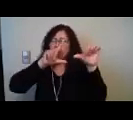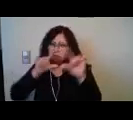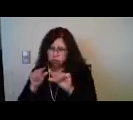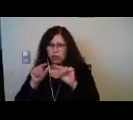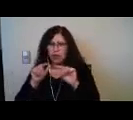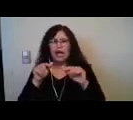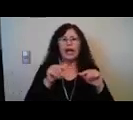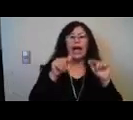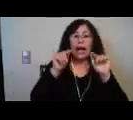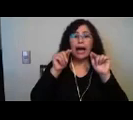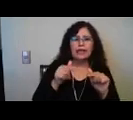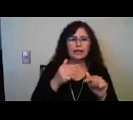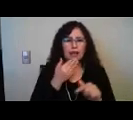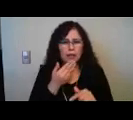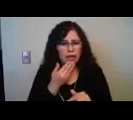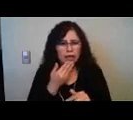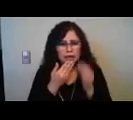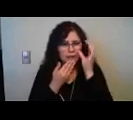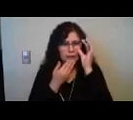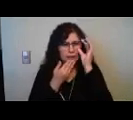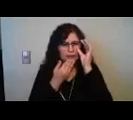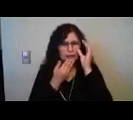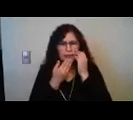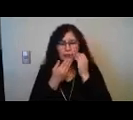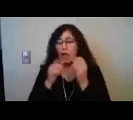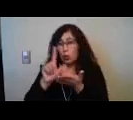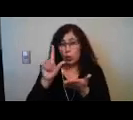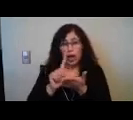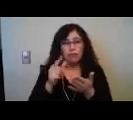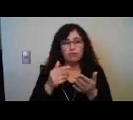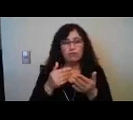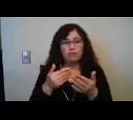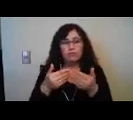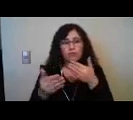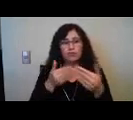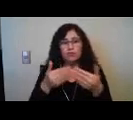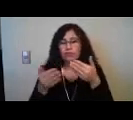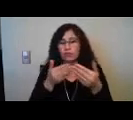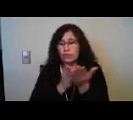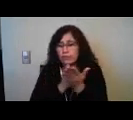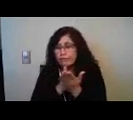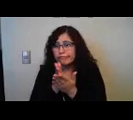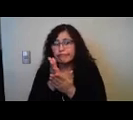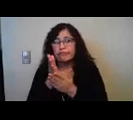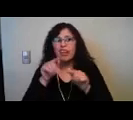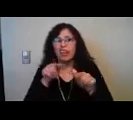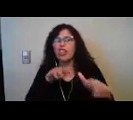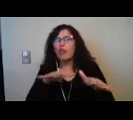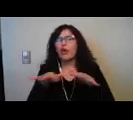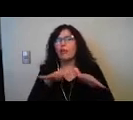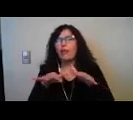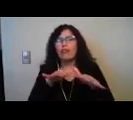es la zona donde particularmente se regulan estos tipos de movimientos que se